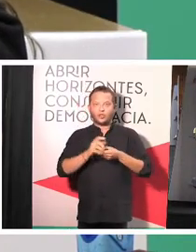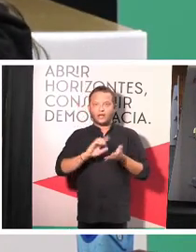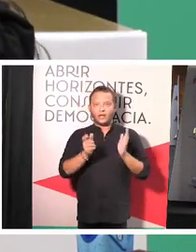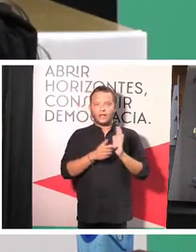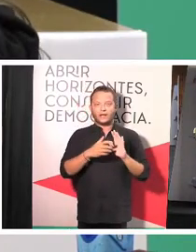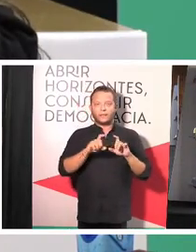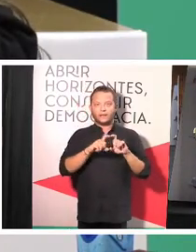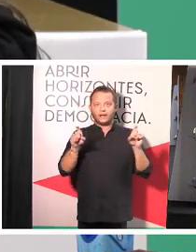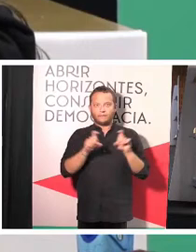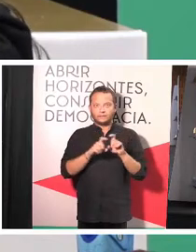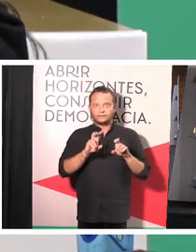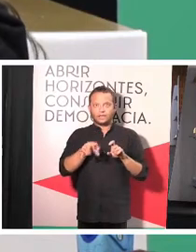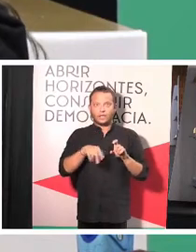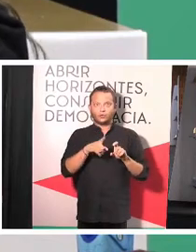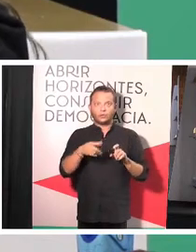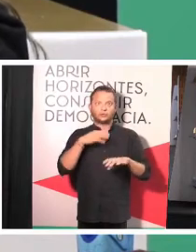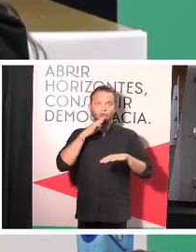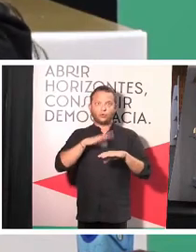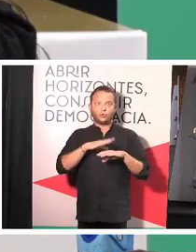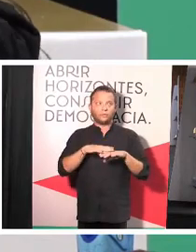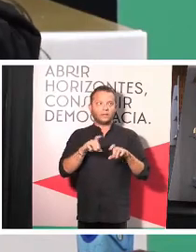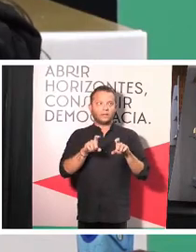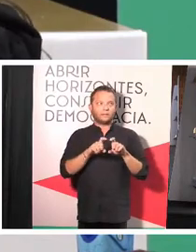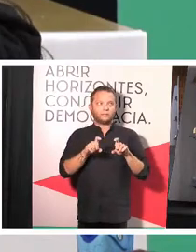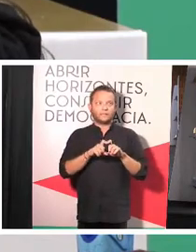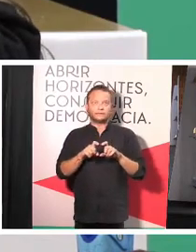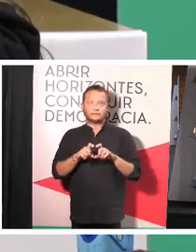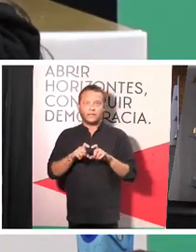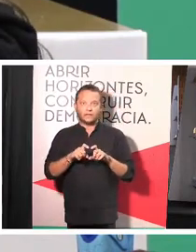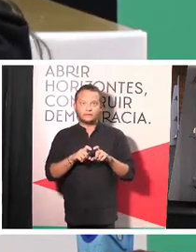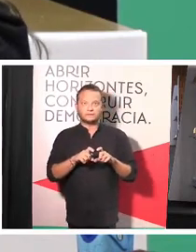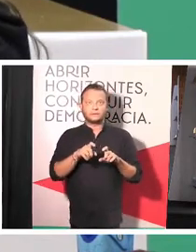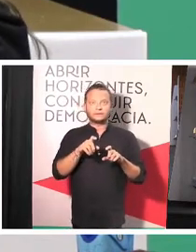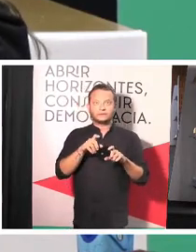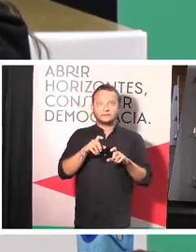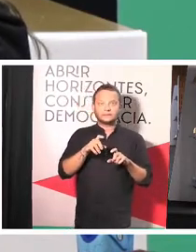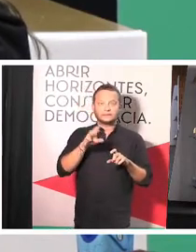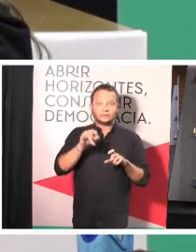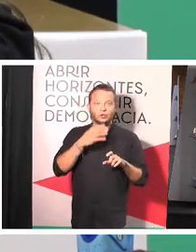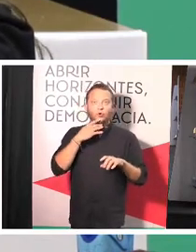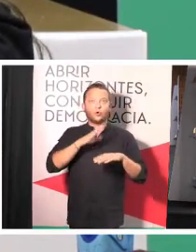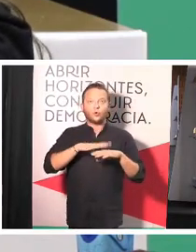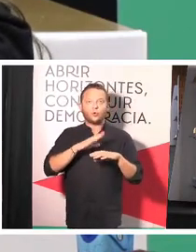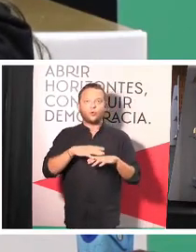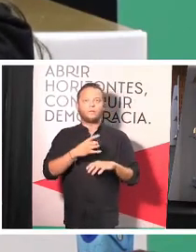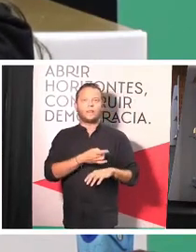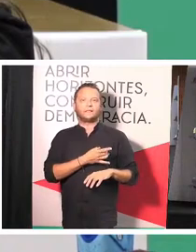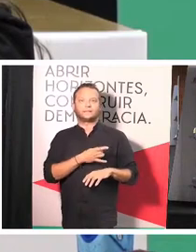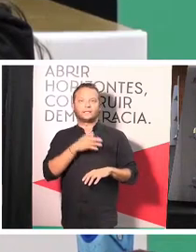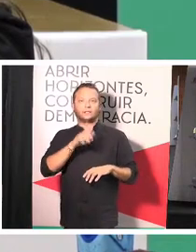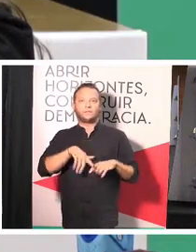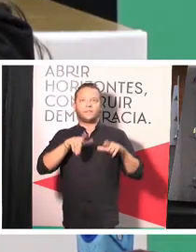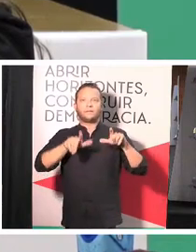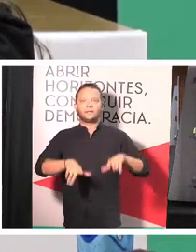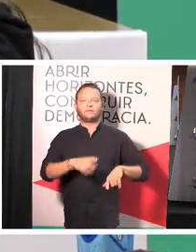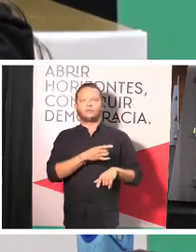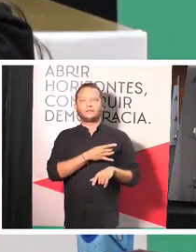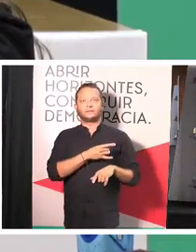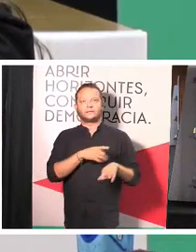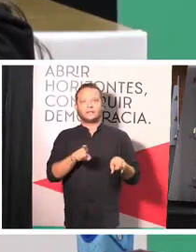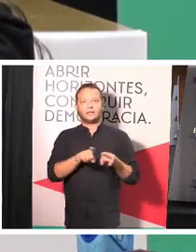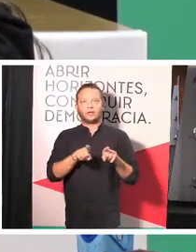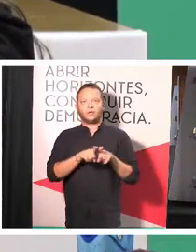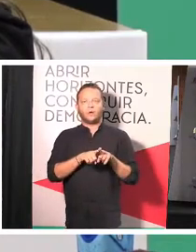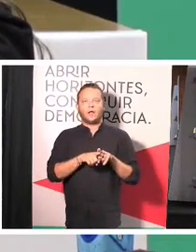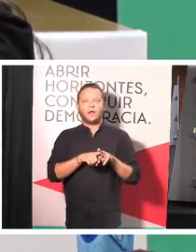propia empresa no pasan a ser culpa de la propia empresa, sino que la culpa pasa a ser de los sindicatos y de plataformas sindicales como